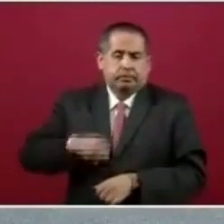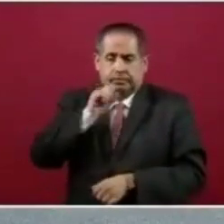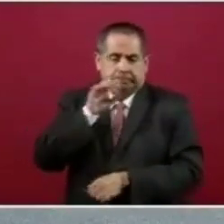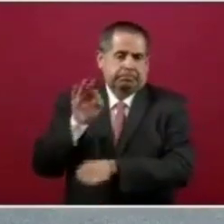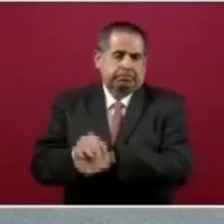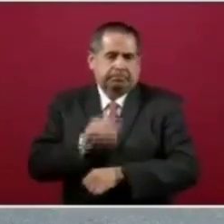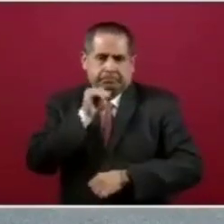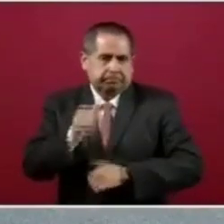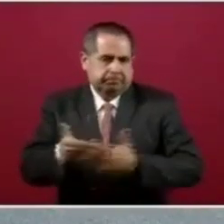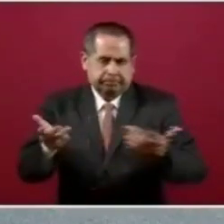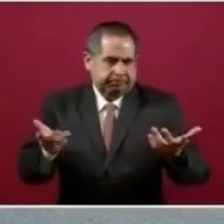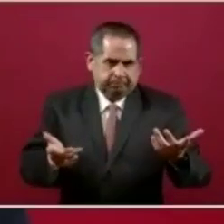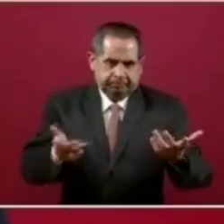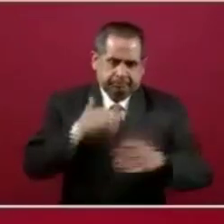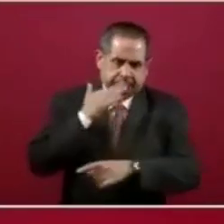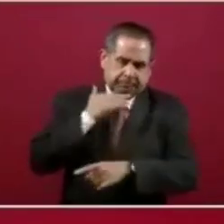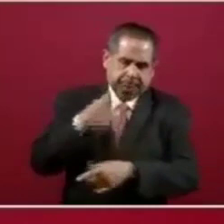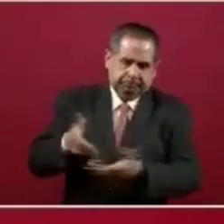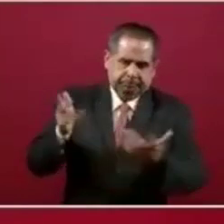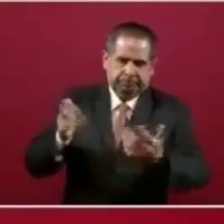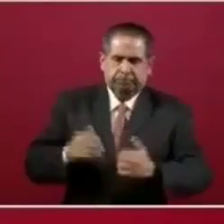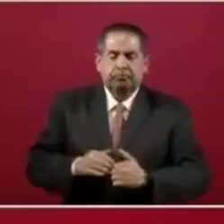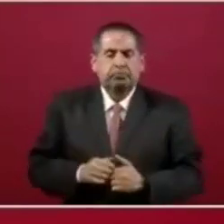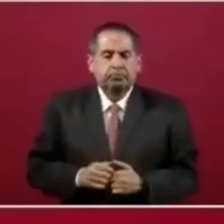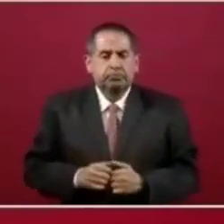Es más,